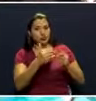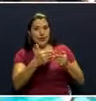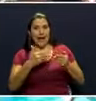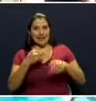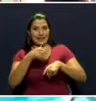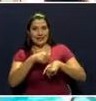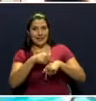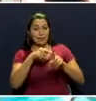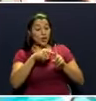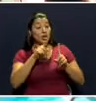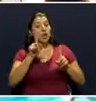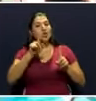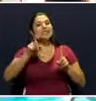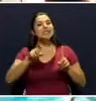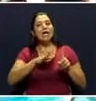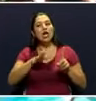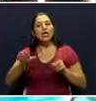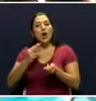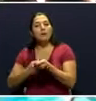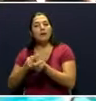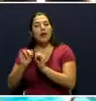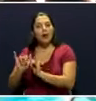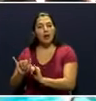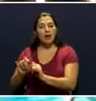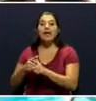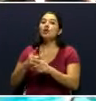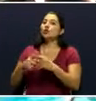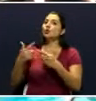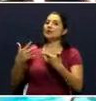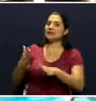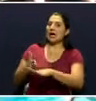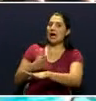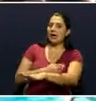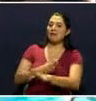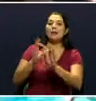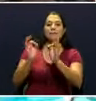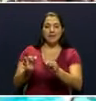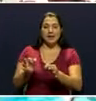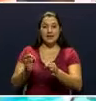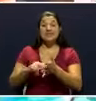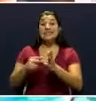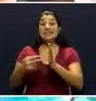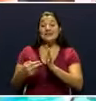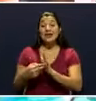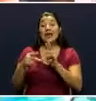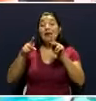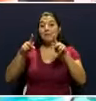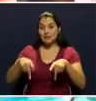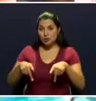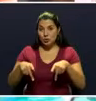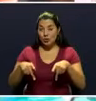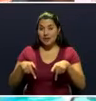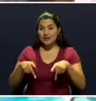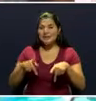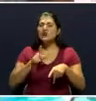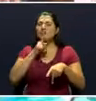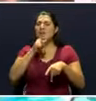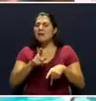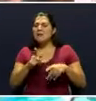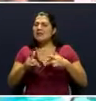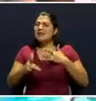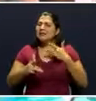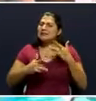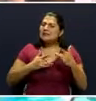rápidamente una evolución a una complicación, ya vamos bien. O sea que las personas que realmente sienten y creen